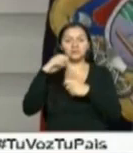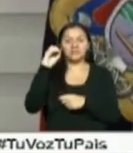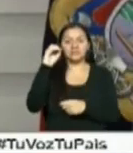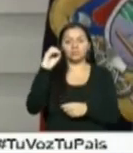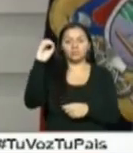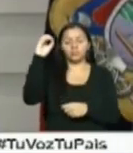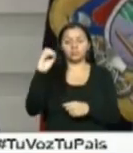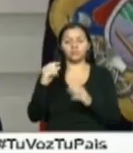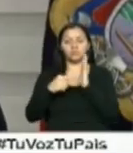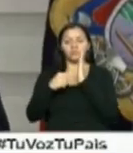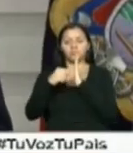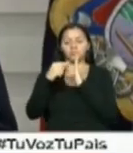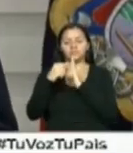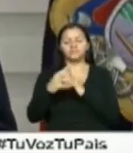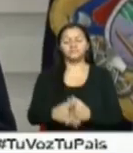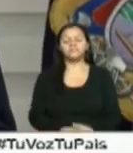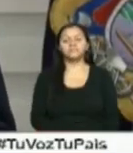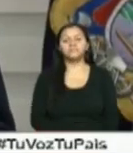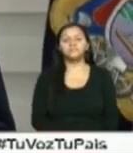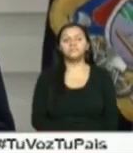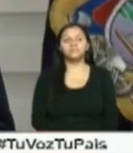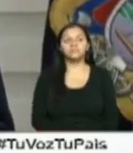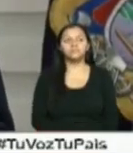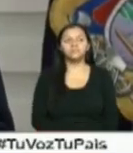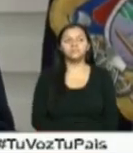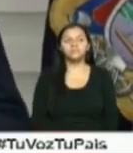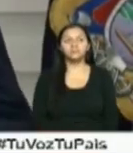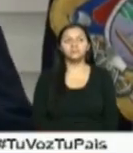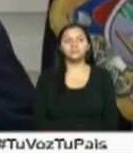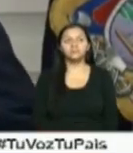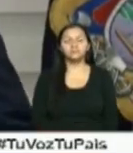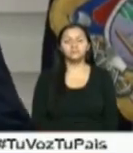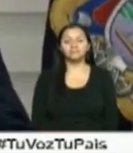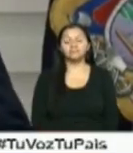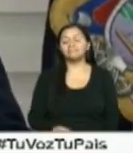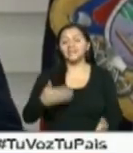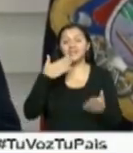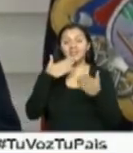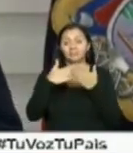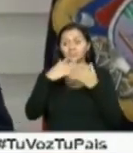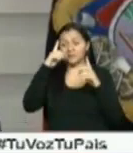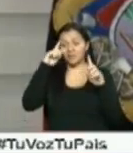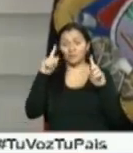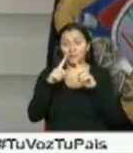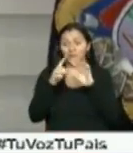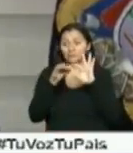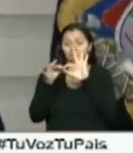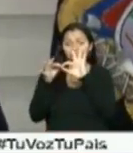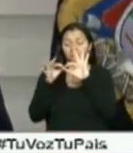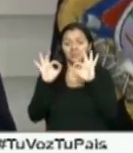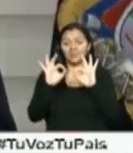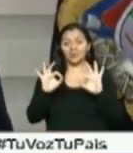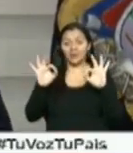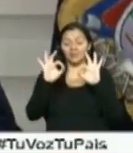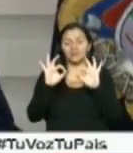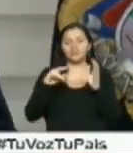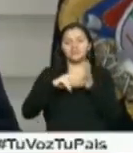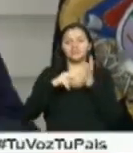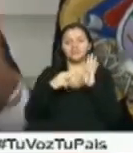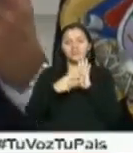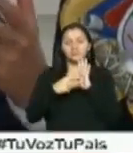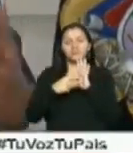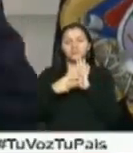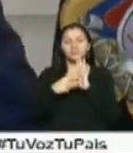0% de arancel. El no tener el acuerdo representaría también un impacto en